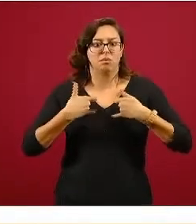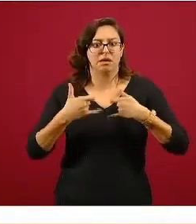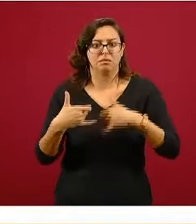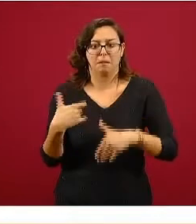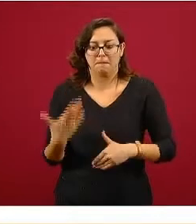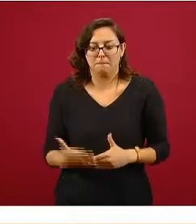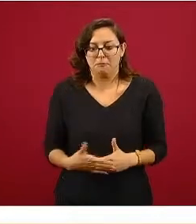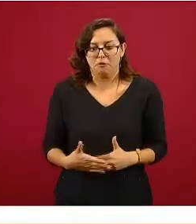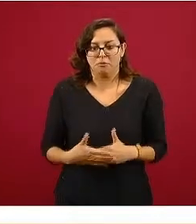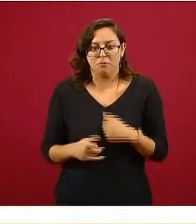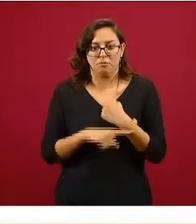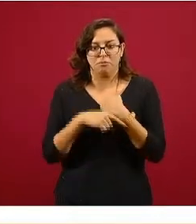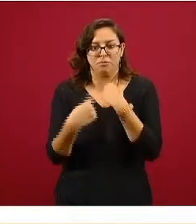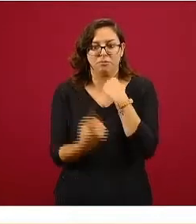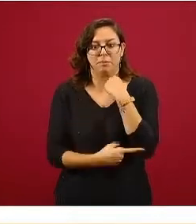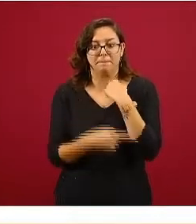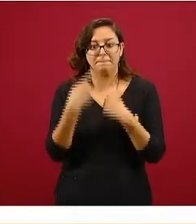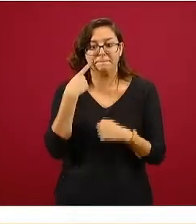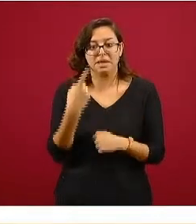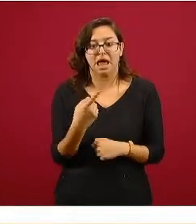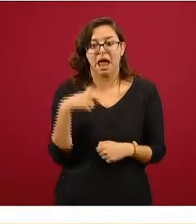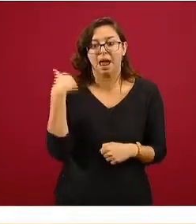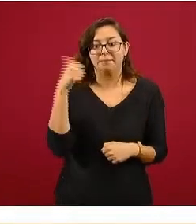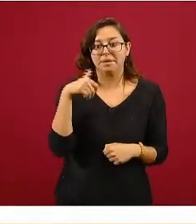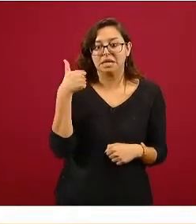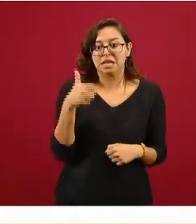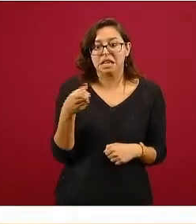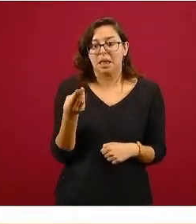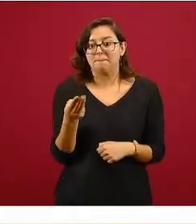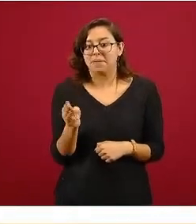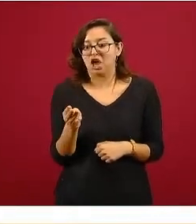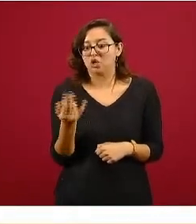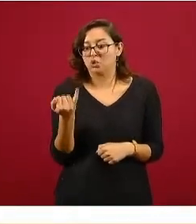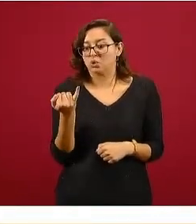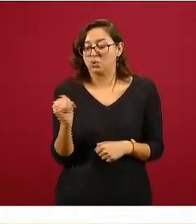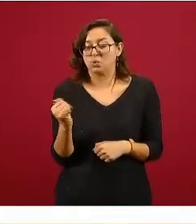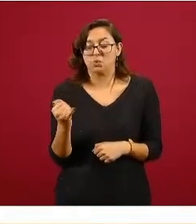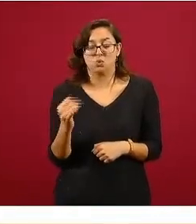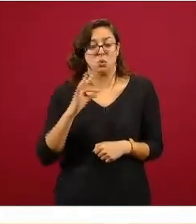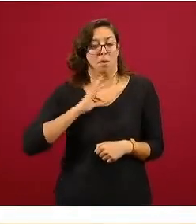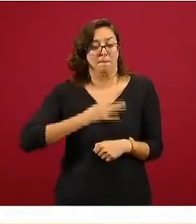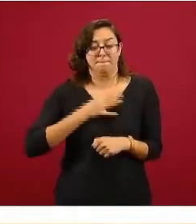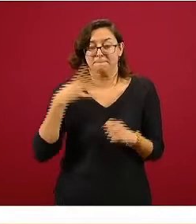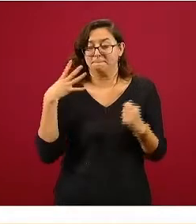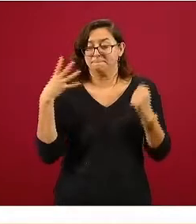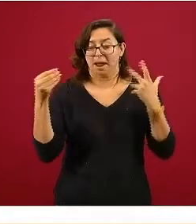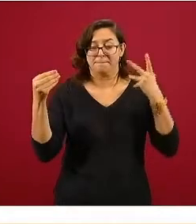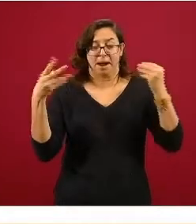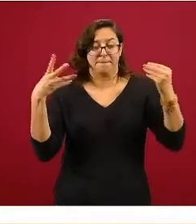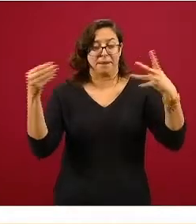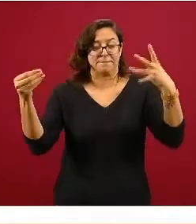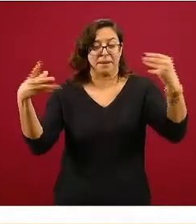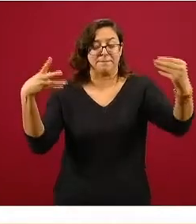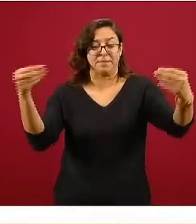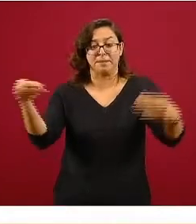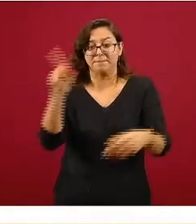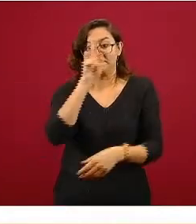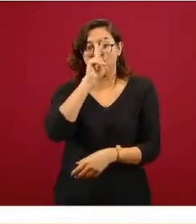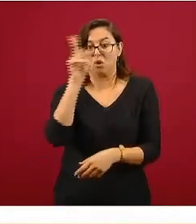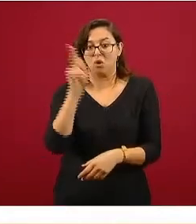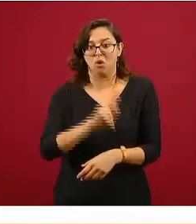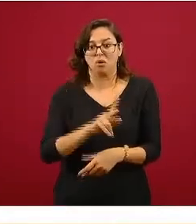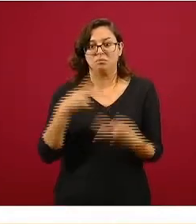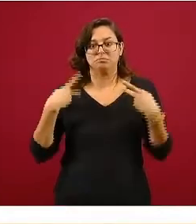durante los meses de abril, mayo y junio, que fue en donde la pandemia estaba a todo galope, se disparó el número